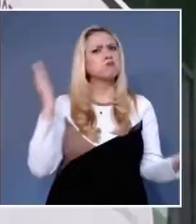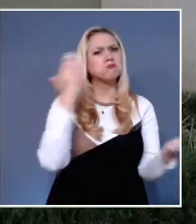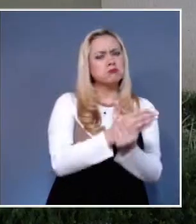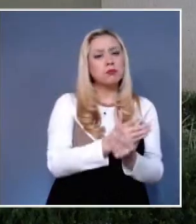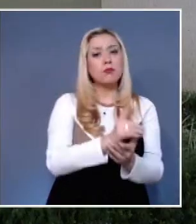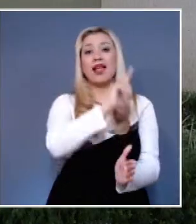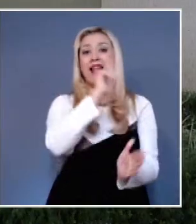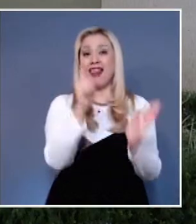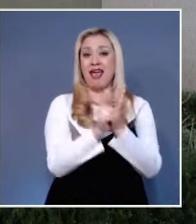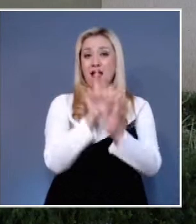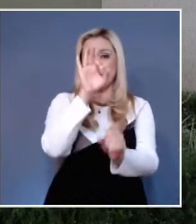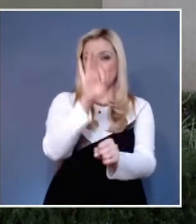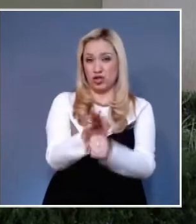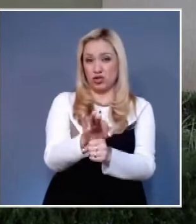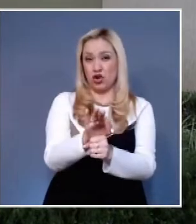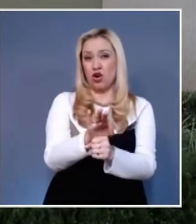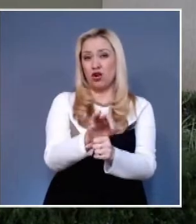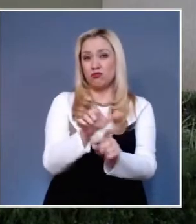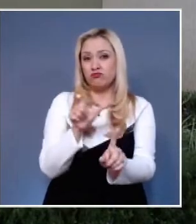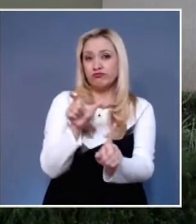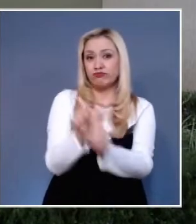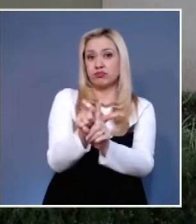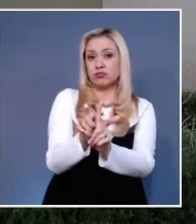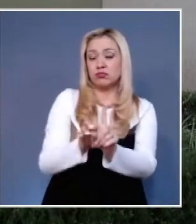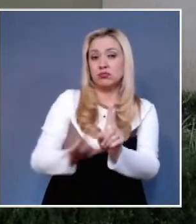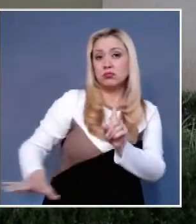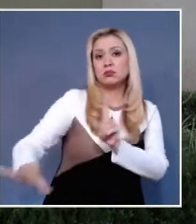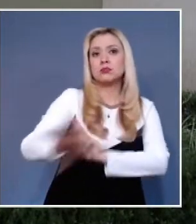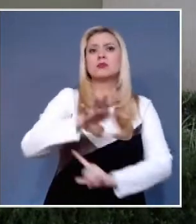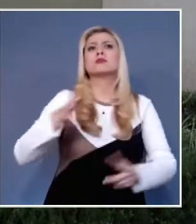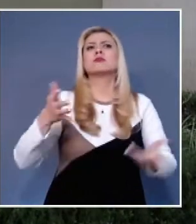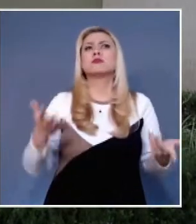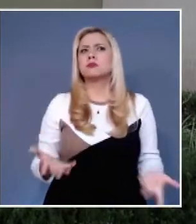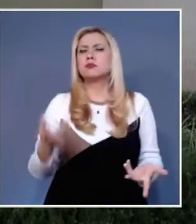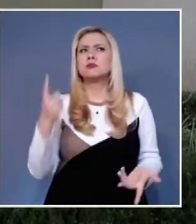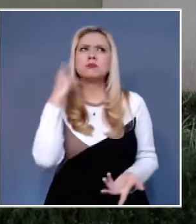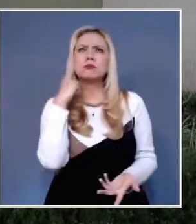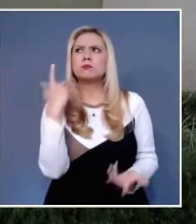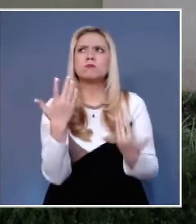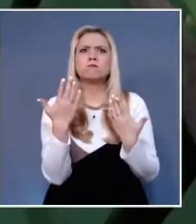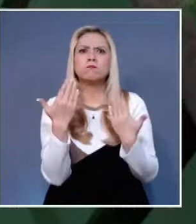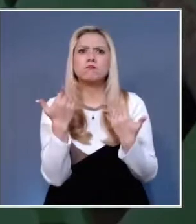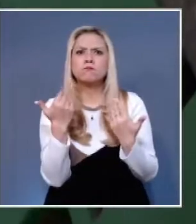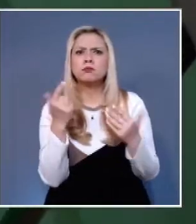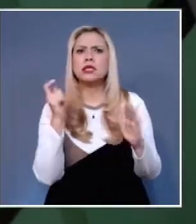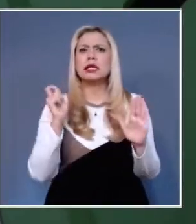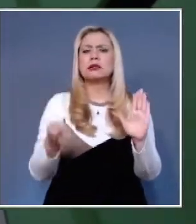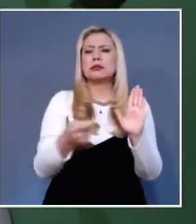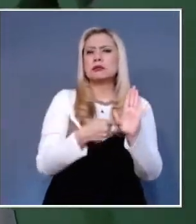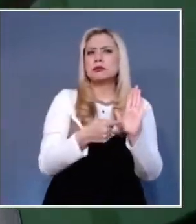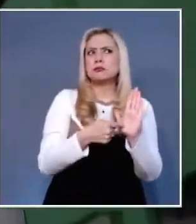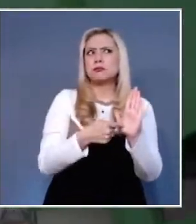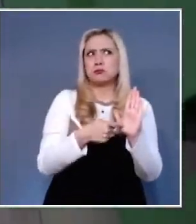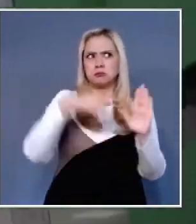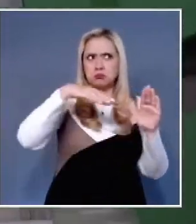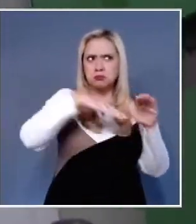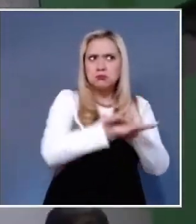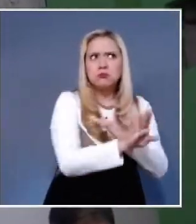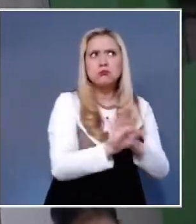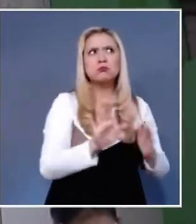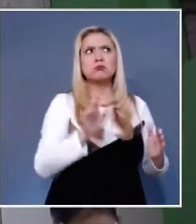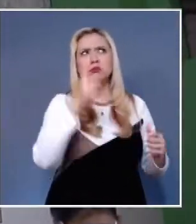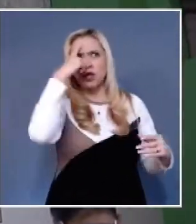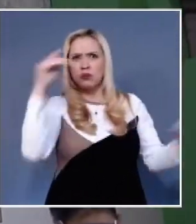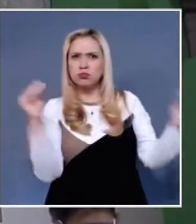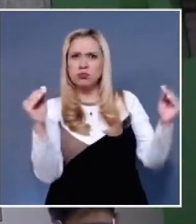al Usuario de Servicios Financieros no contempla que el procedimiento conciliador sea una instancia judicial, sino